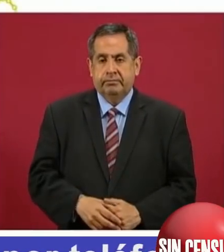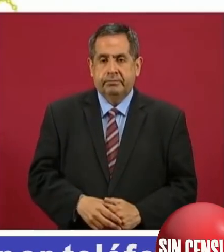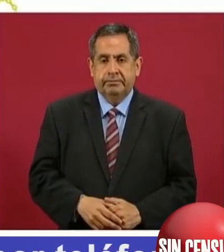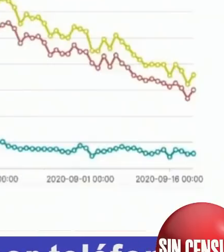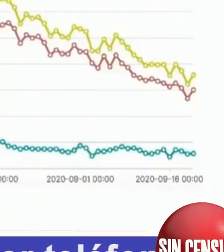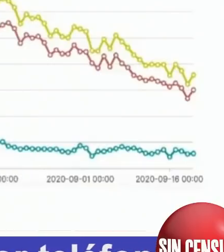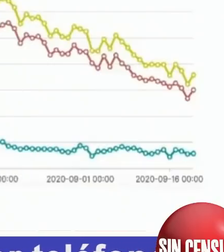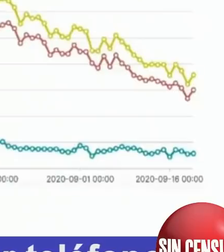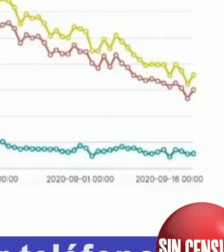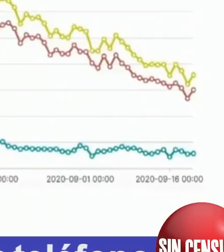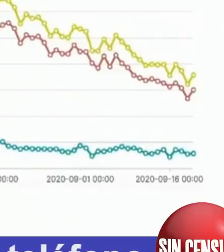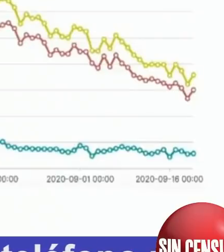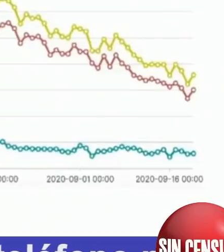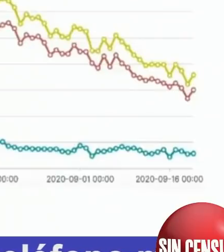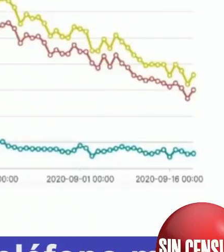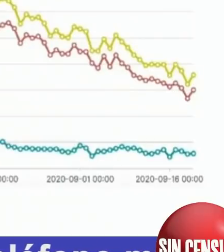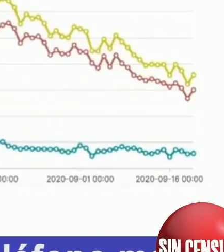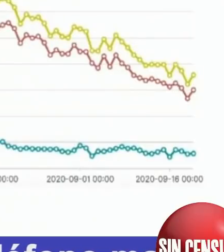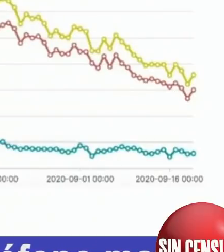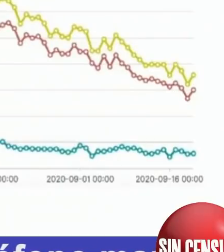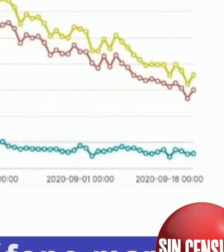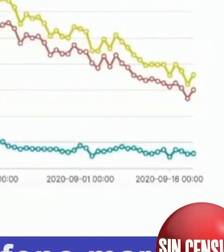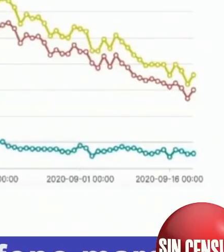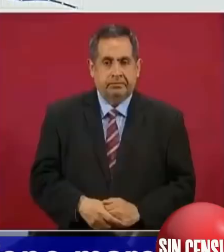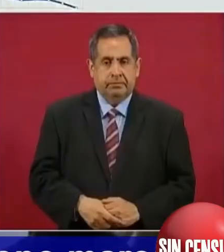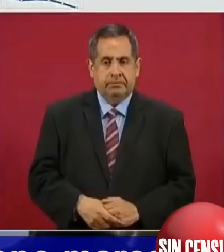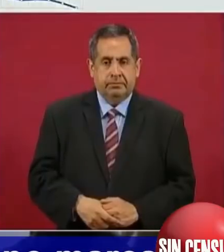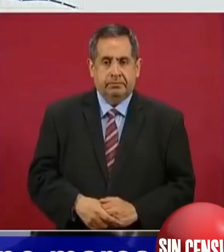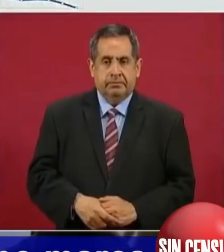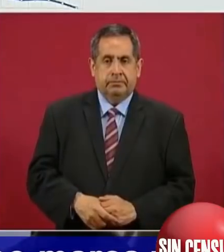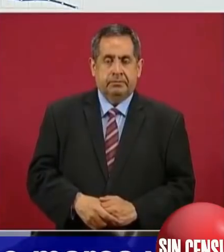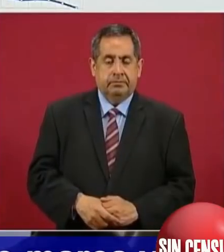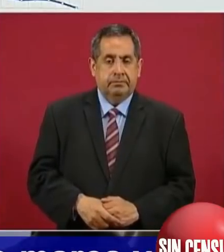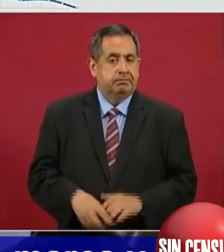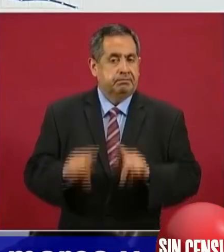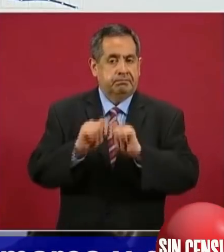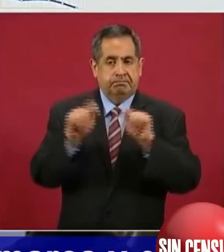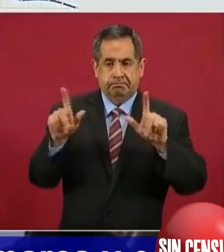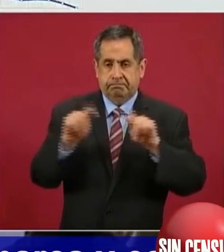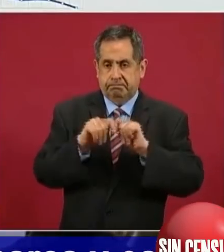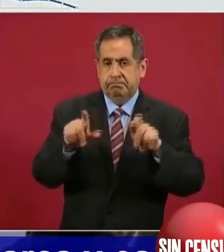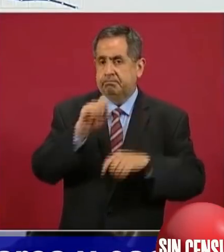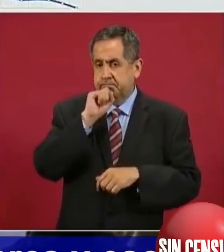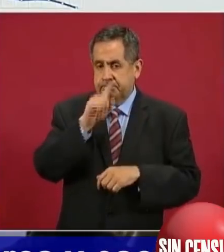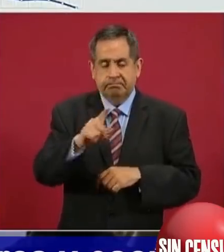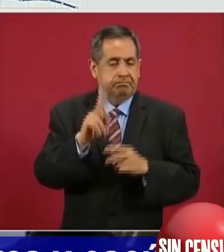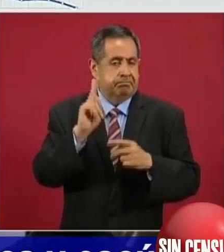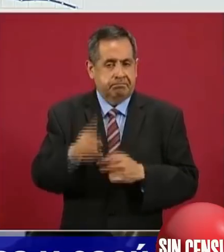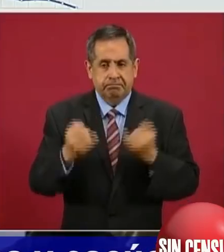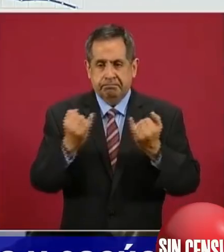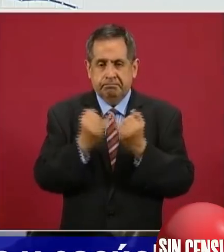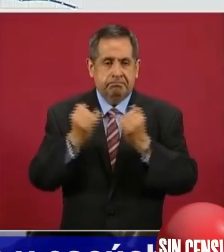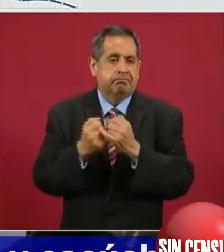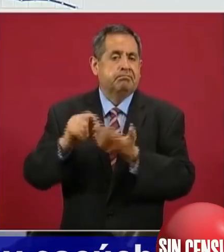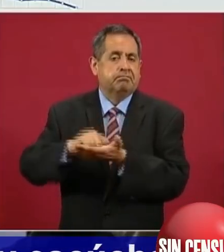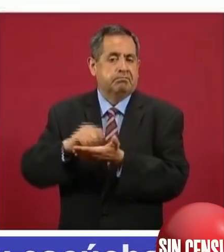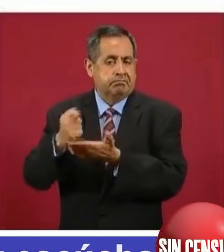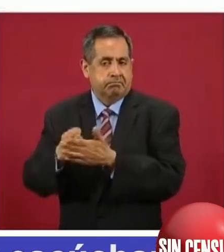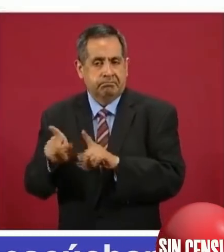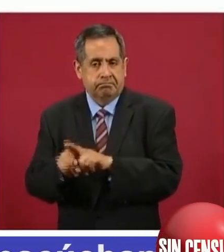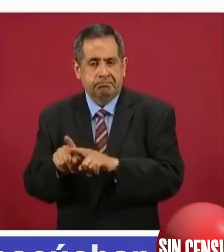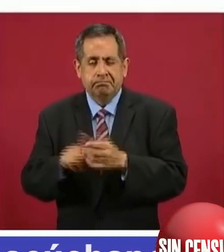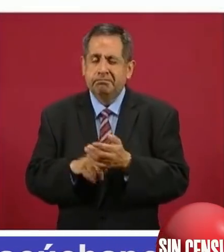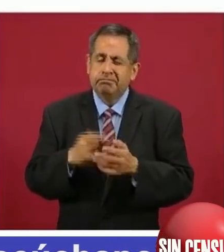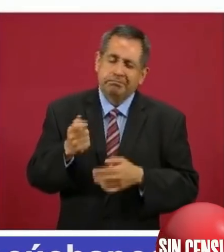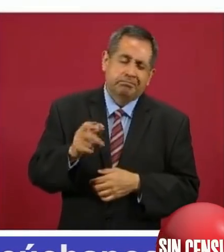agosto también con reducción. La siguiente. Tlaxcala lo mismo, un patrón muy parecido a Tamaulipas. Cuando digo